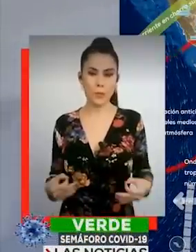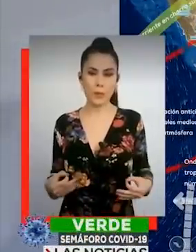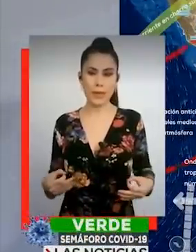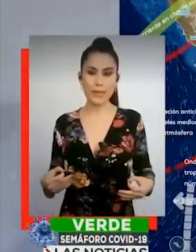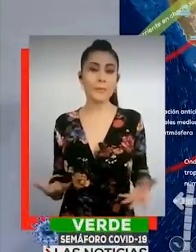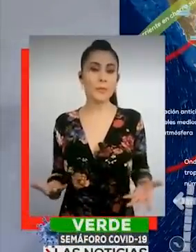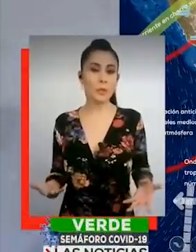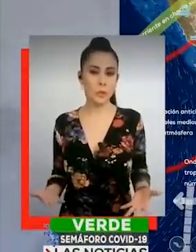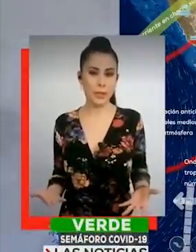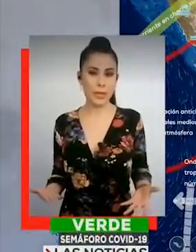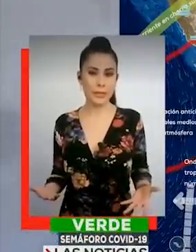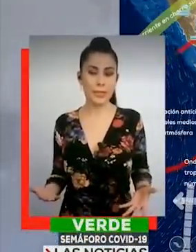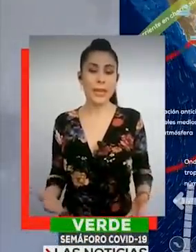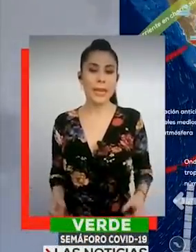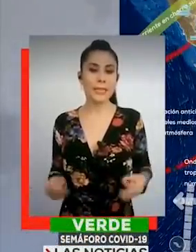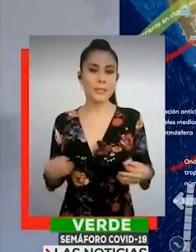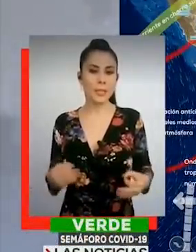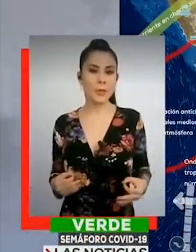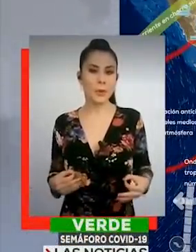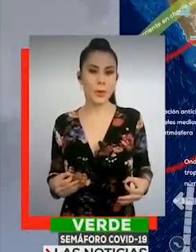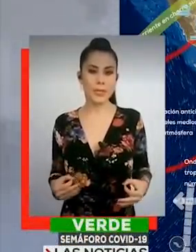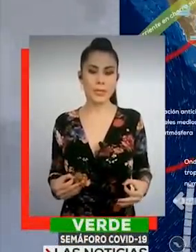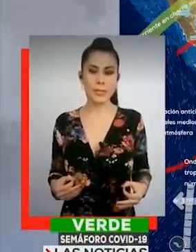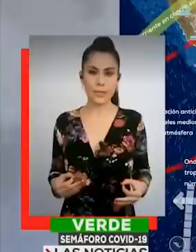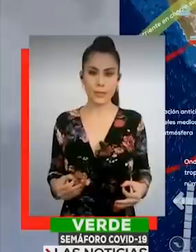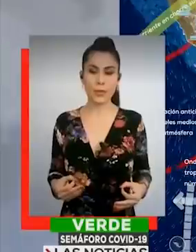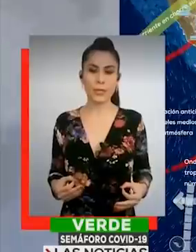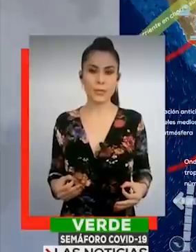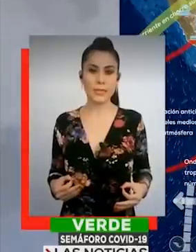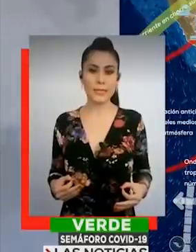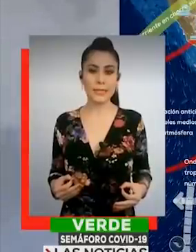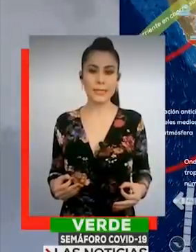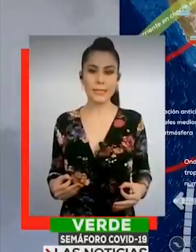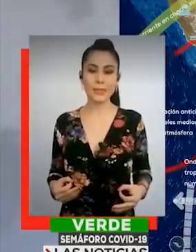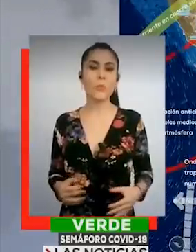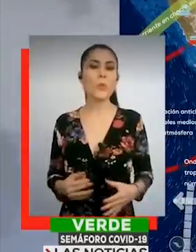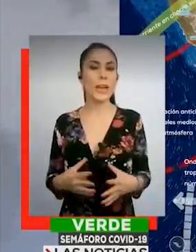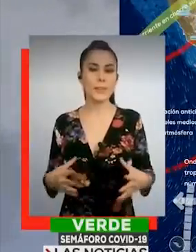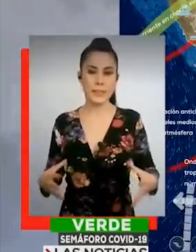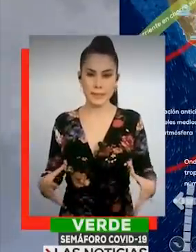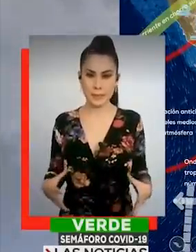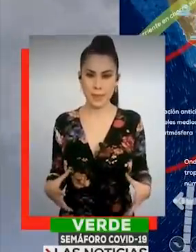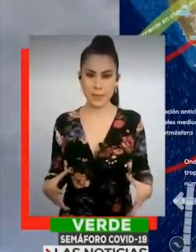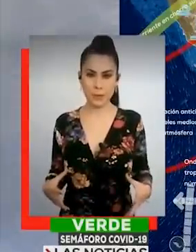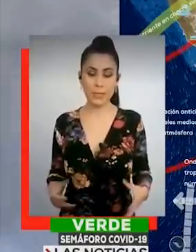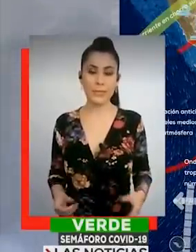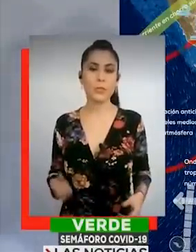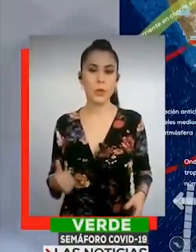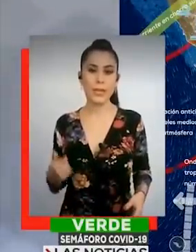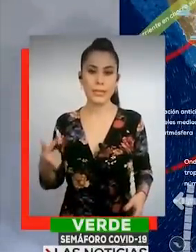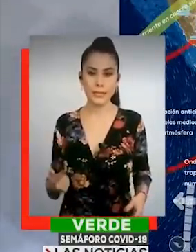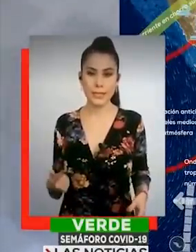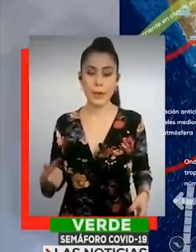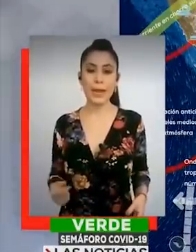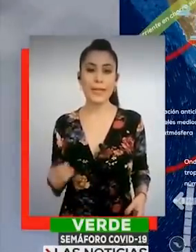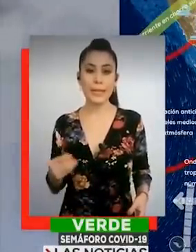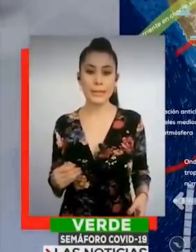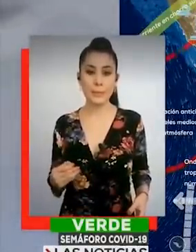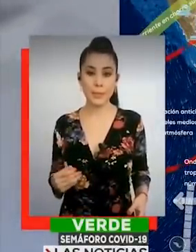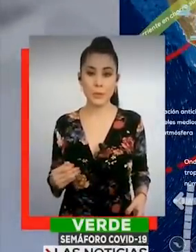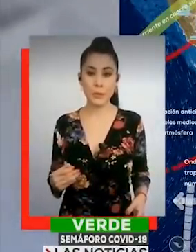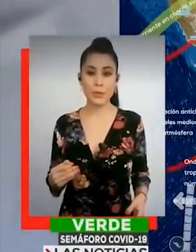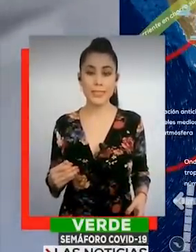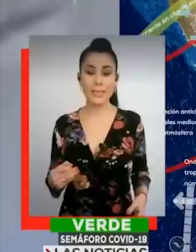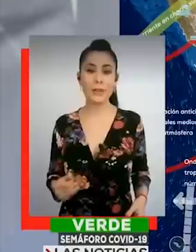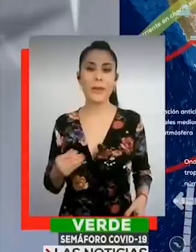pasando en nuestro país tenemos contrastes en la zona noroeste de territorio nacional se están registrando muy altas temperaturas en sonora y en sinaloa en